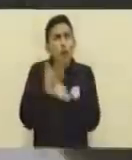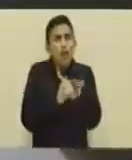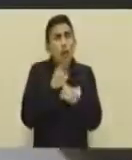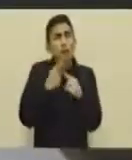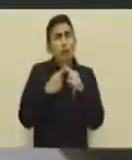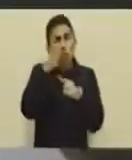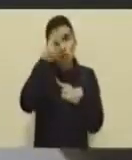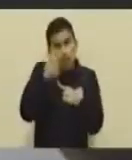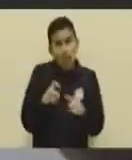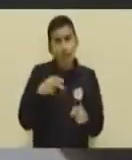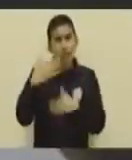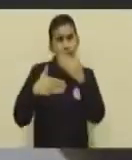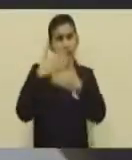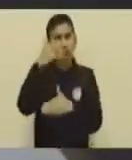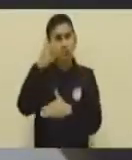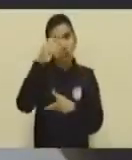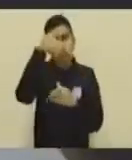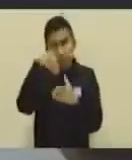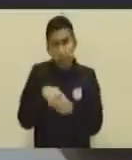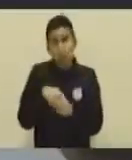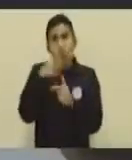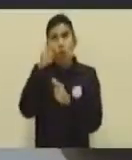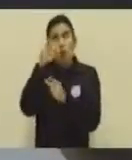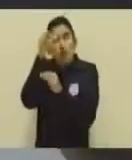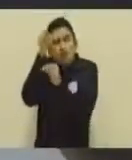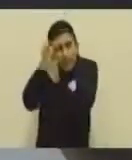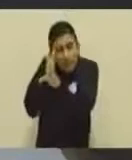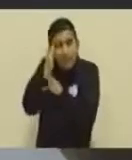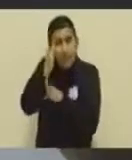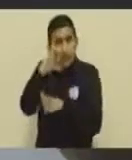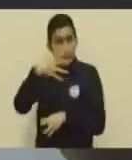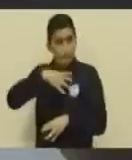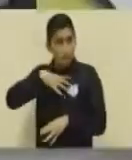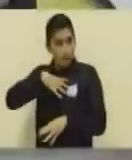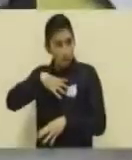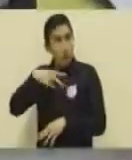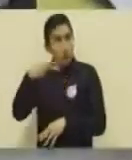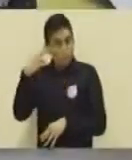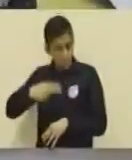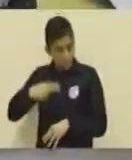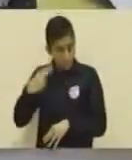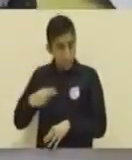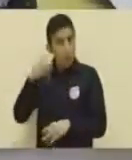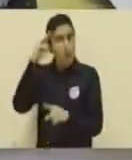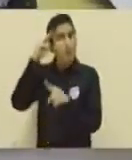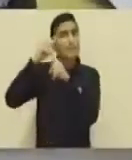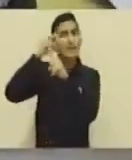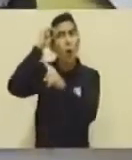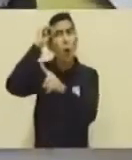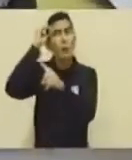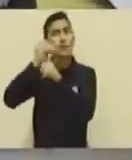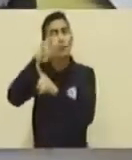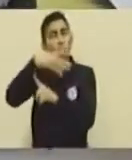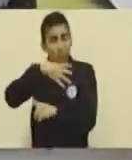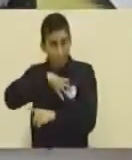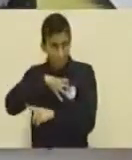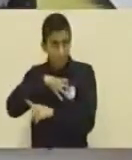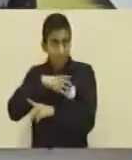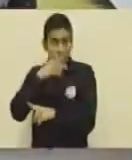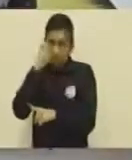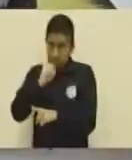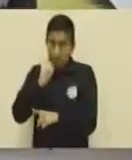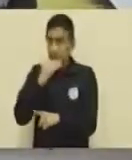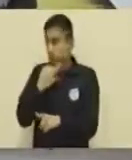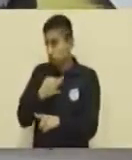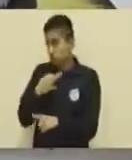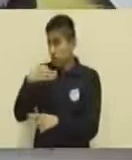sobrepasando, y es parte también de tenernos fidelidad a nosotros, a nuestras metas y a nuestros objetivos también, ¿verdad? Exactamente. Exactamente,